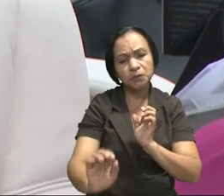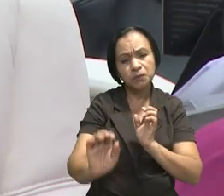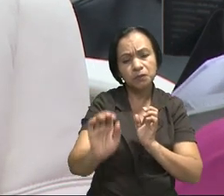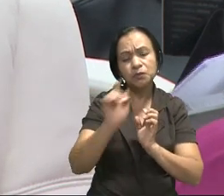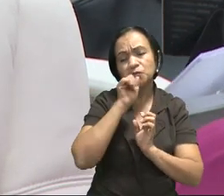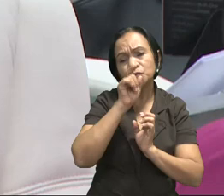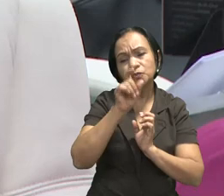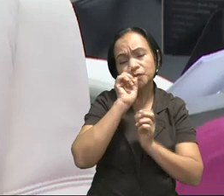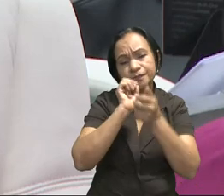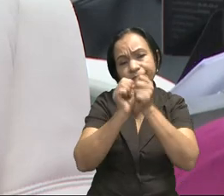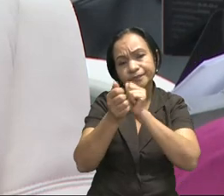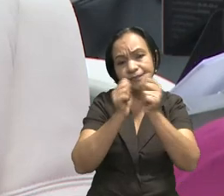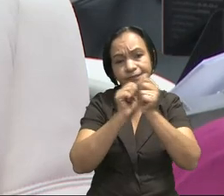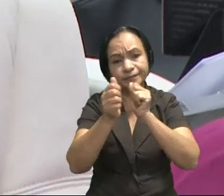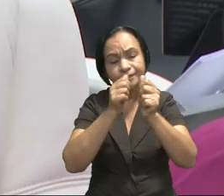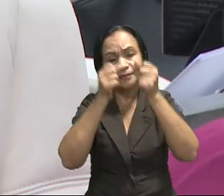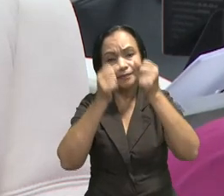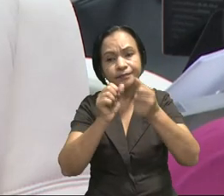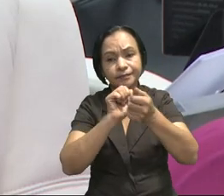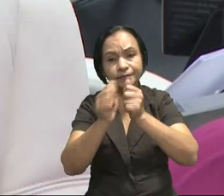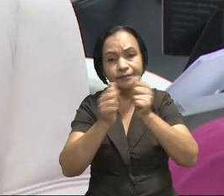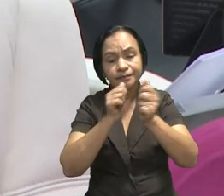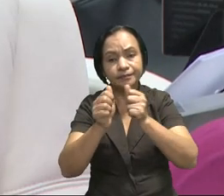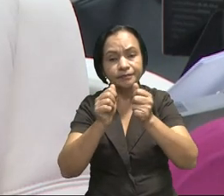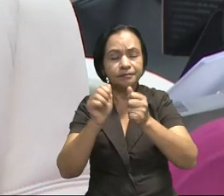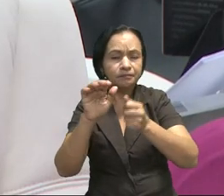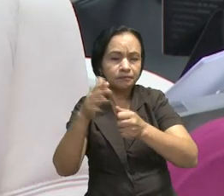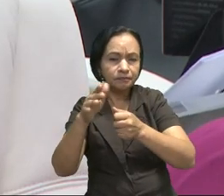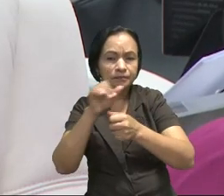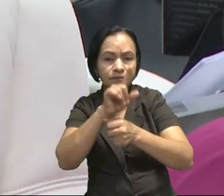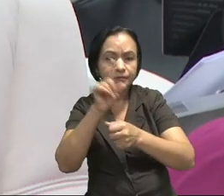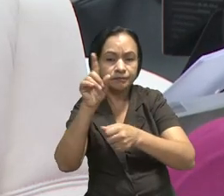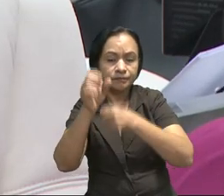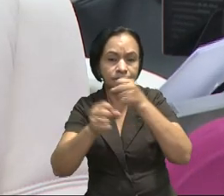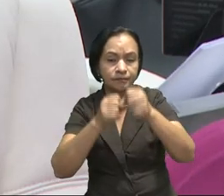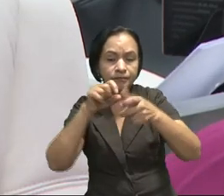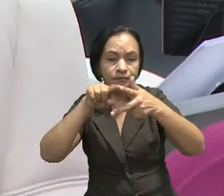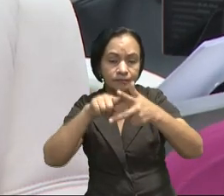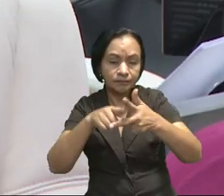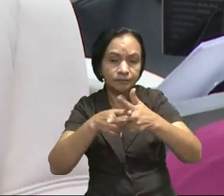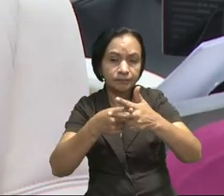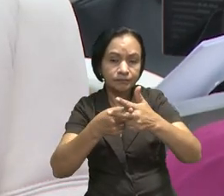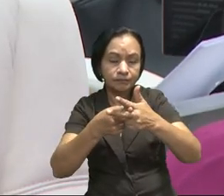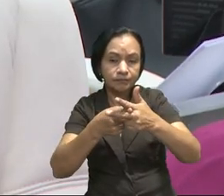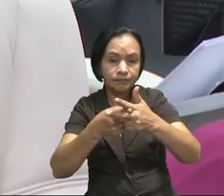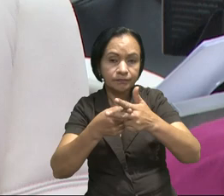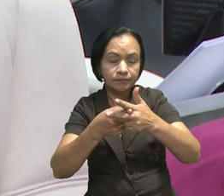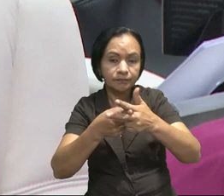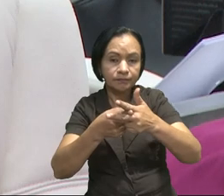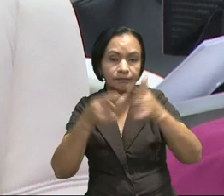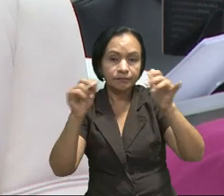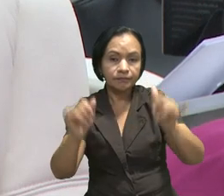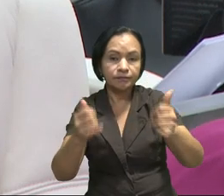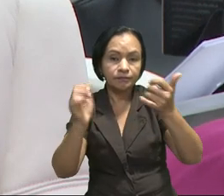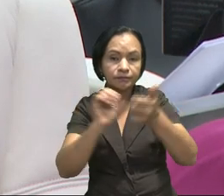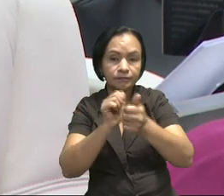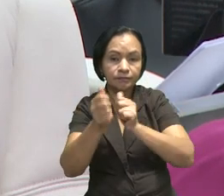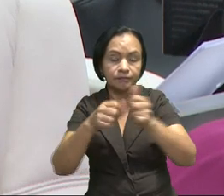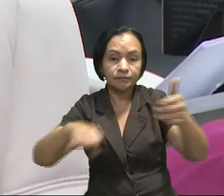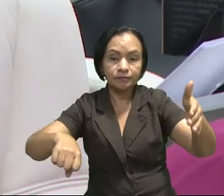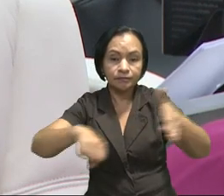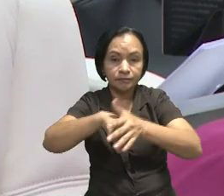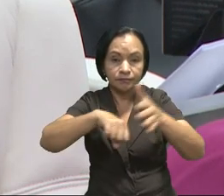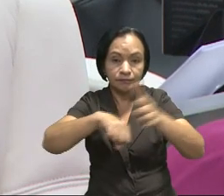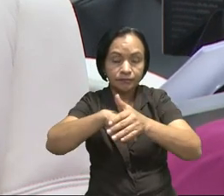en el deporte, así que a la corta edad de 11 años inició su prolija carrera en la disciplina deportiva del